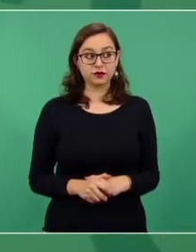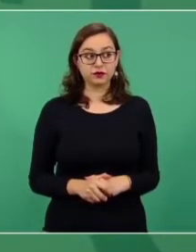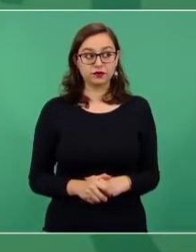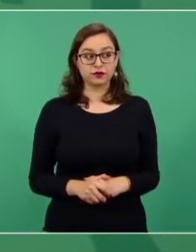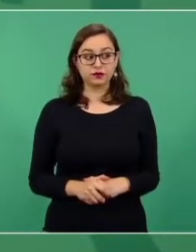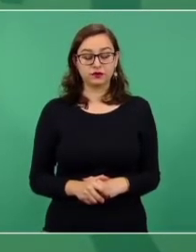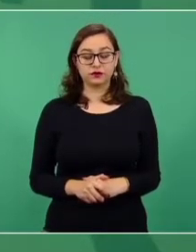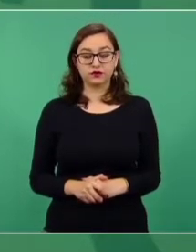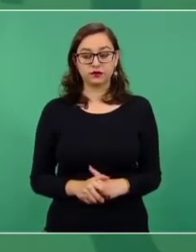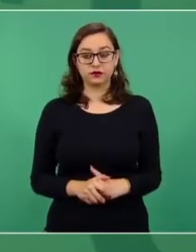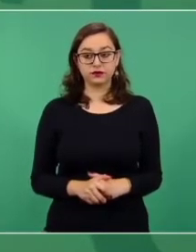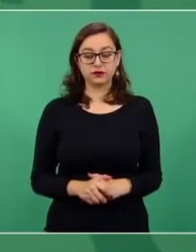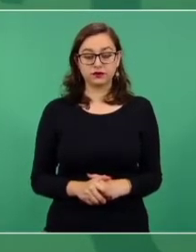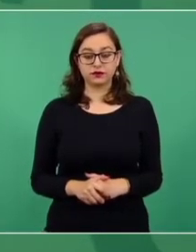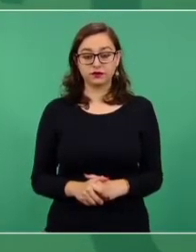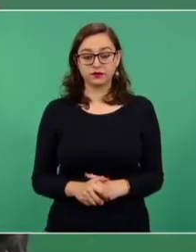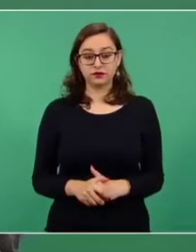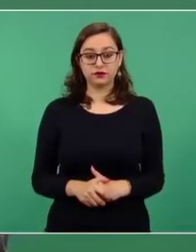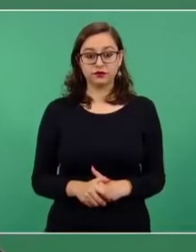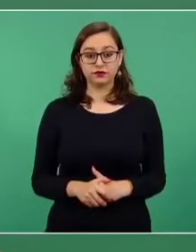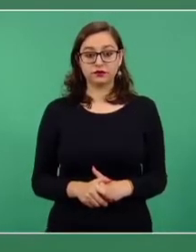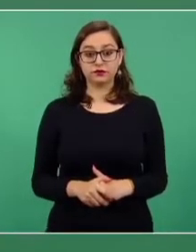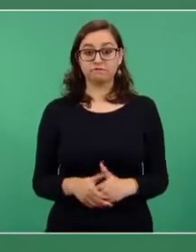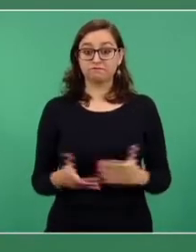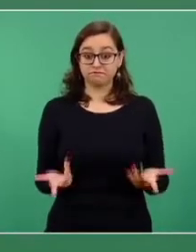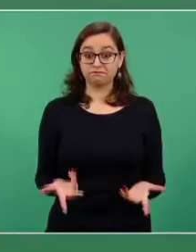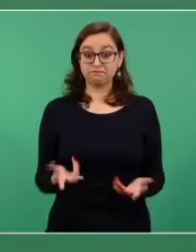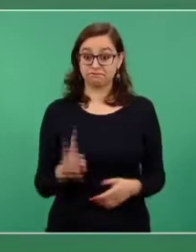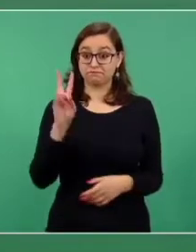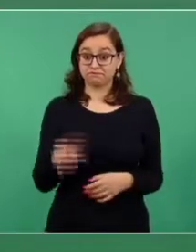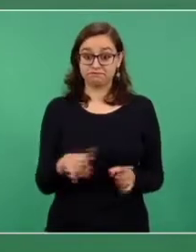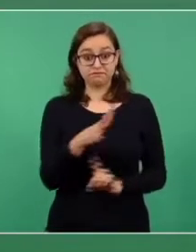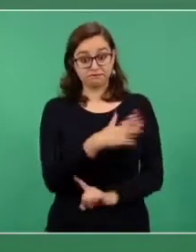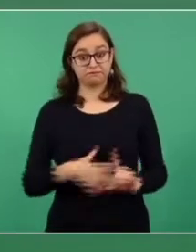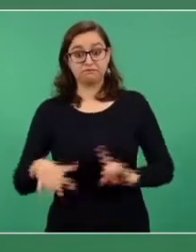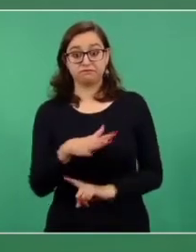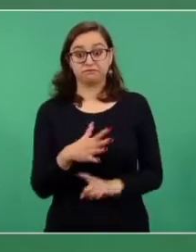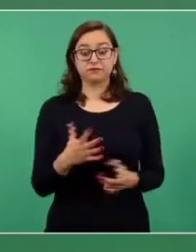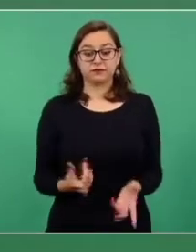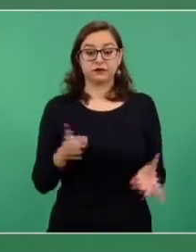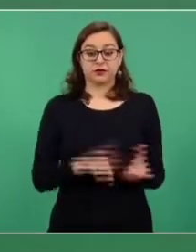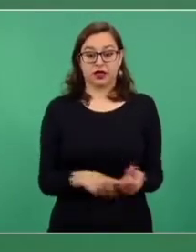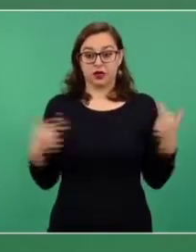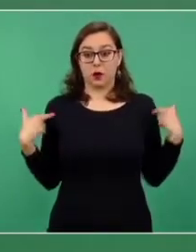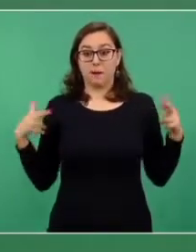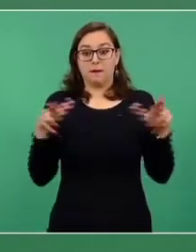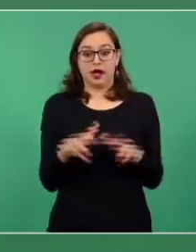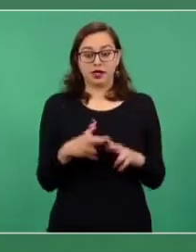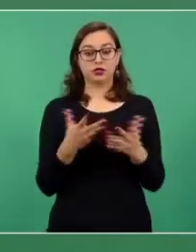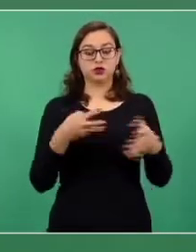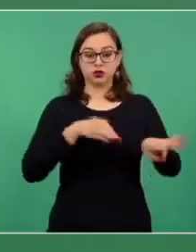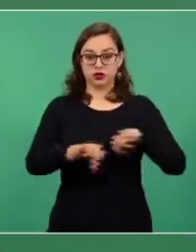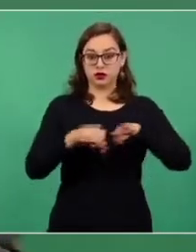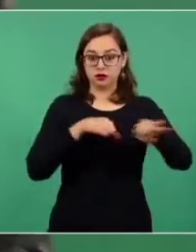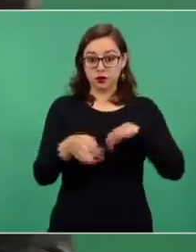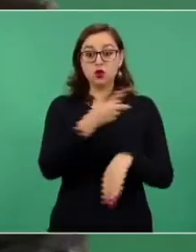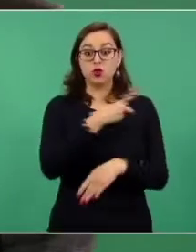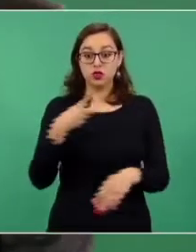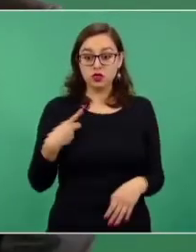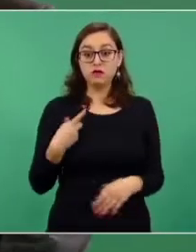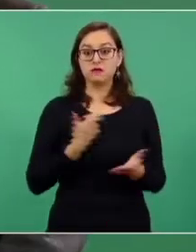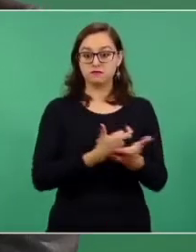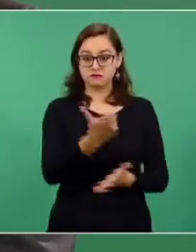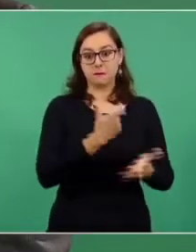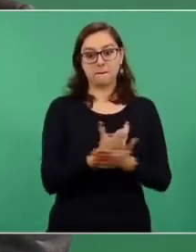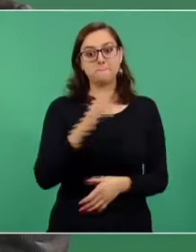atenderse el que se mejore la situación de los maestros de asignatura de las universidades públicas, que ganan muy